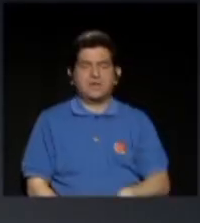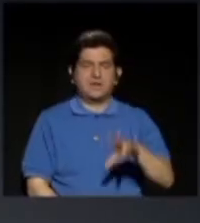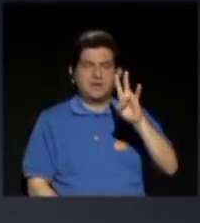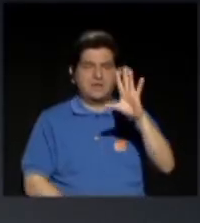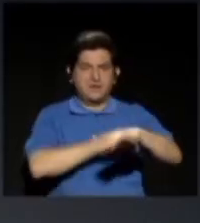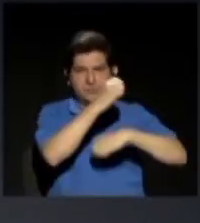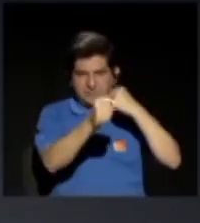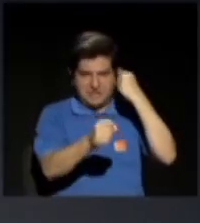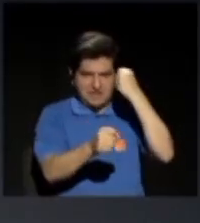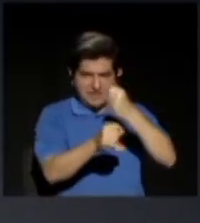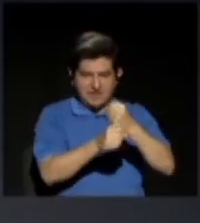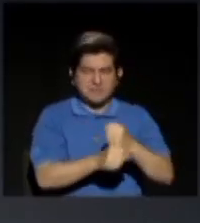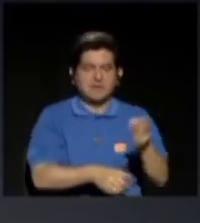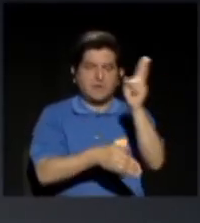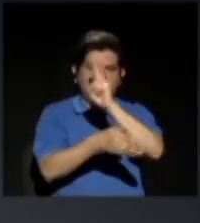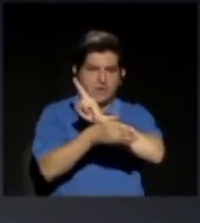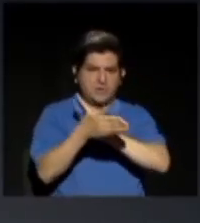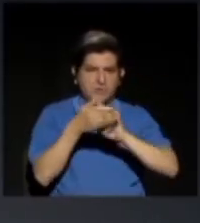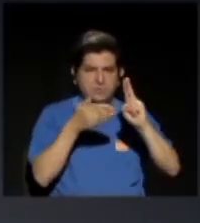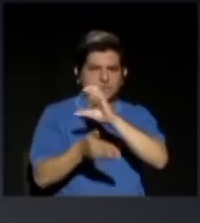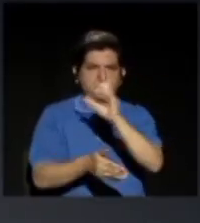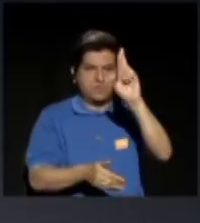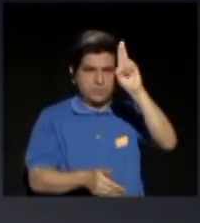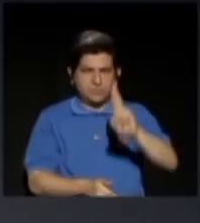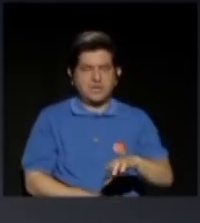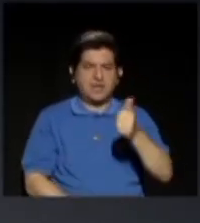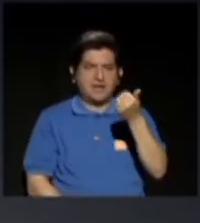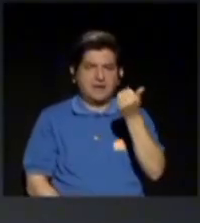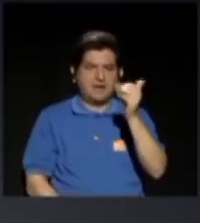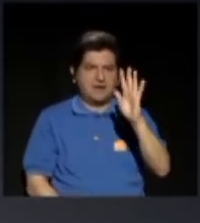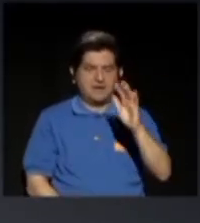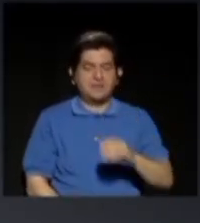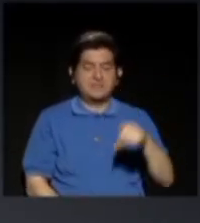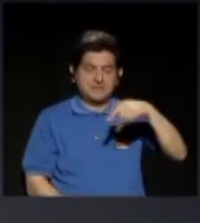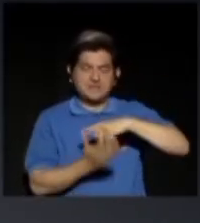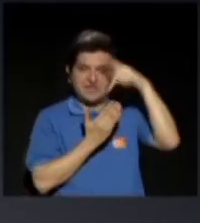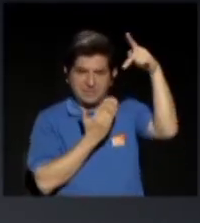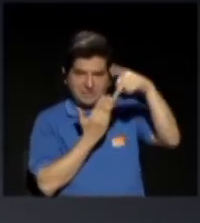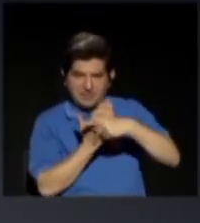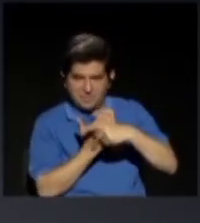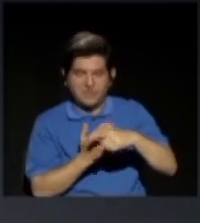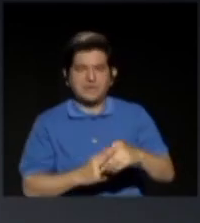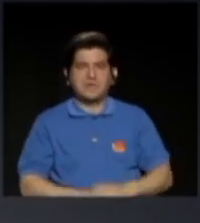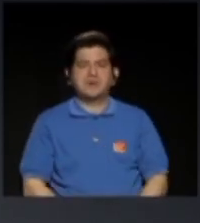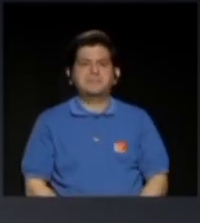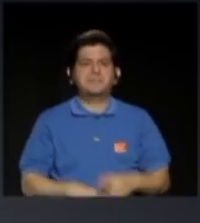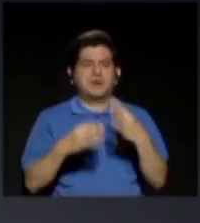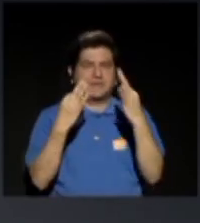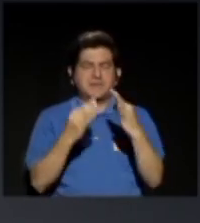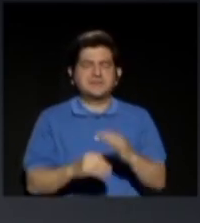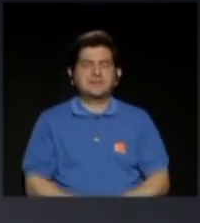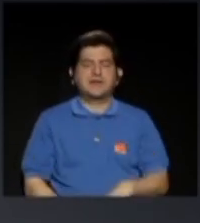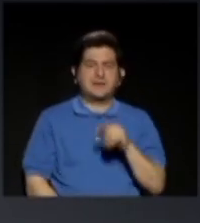75 aniversario de la Universidad de Costa Rica y 15 de este programa, hacemos para